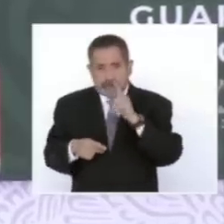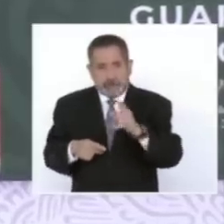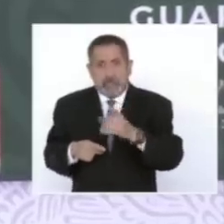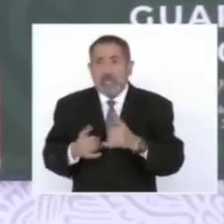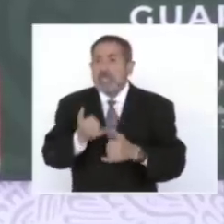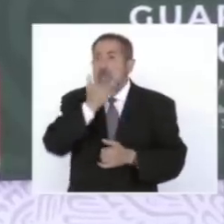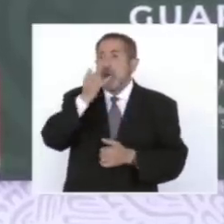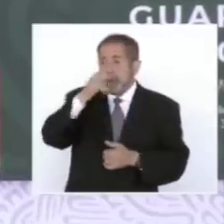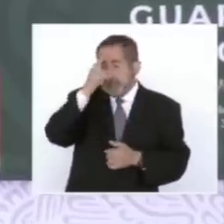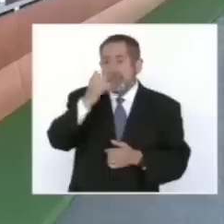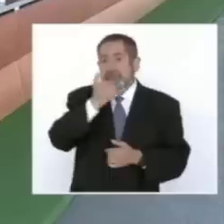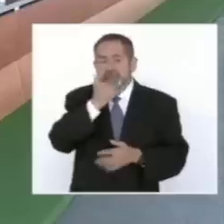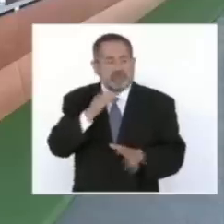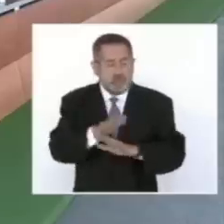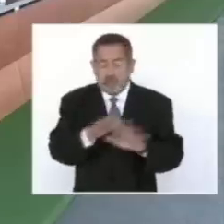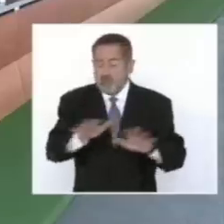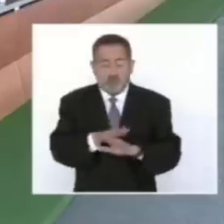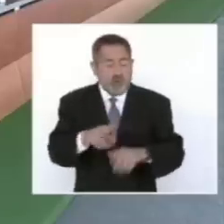equivocarnos.